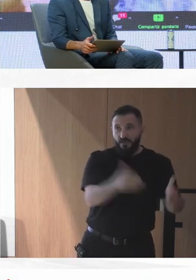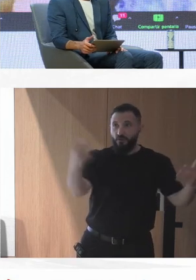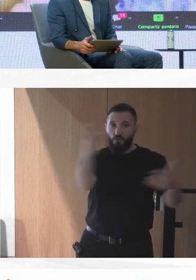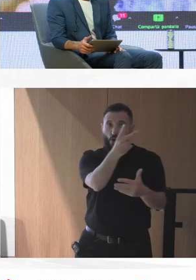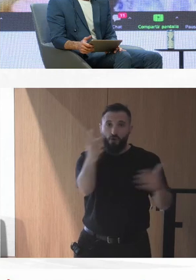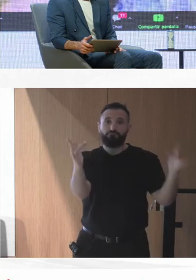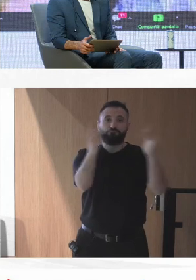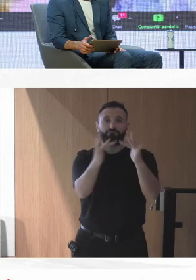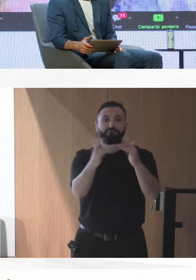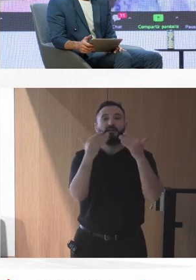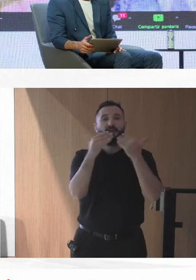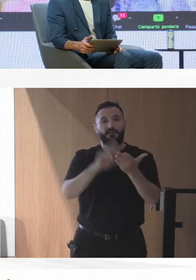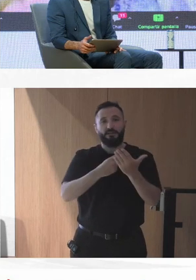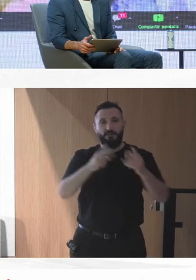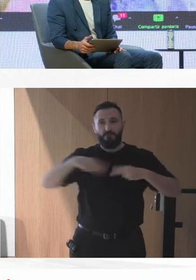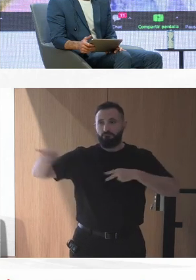Y aceptamos que pudiesen